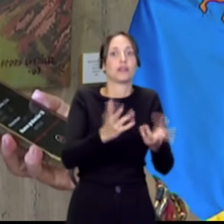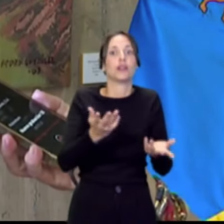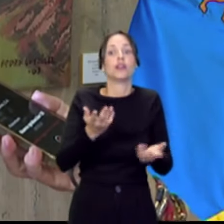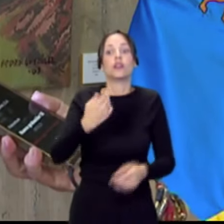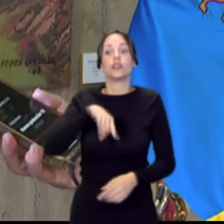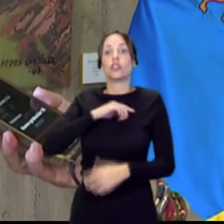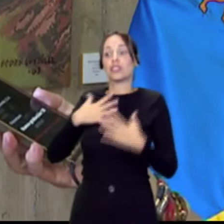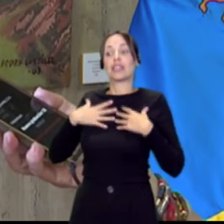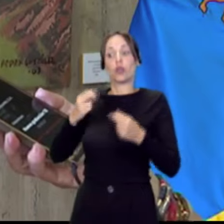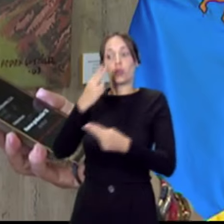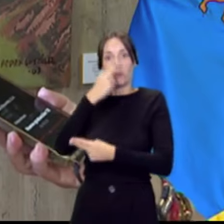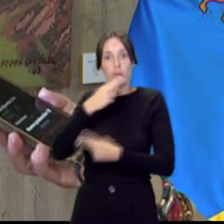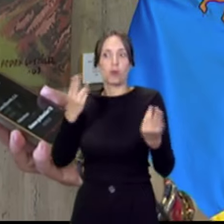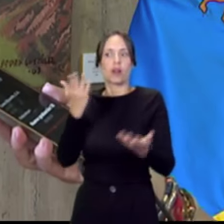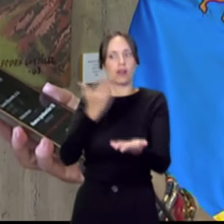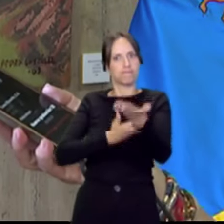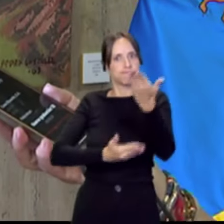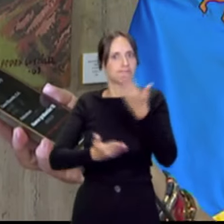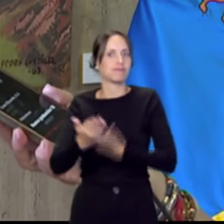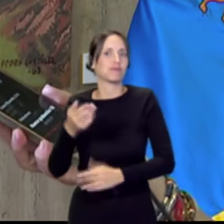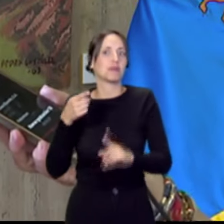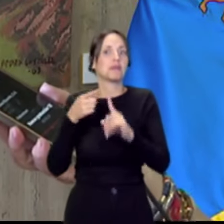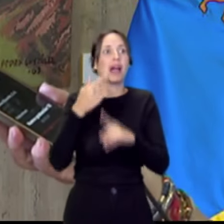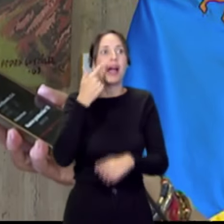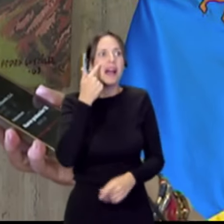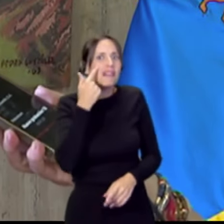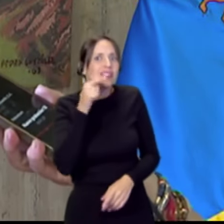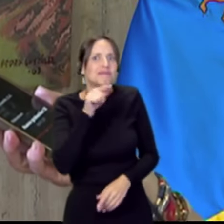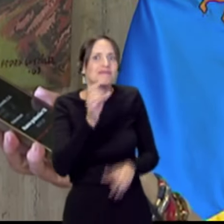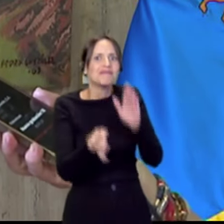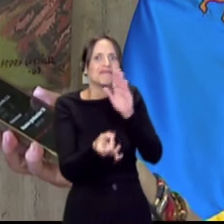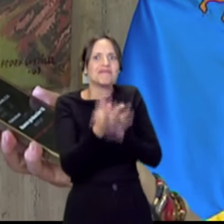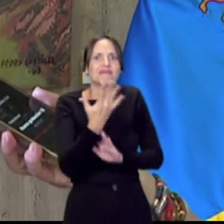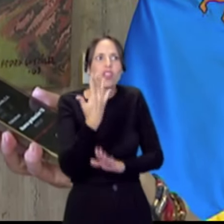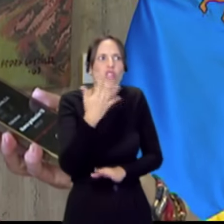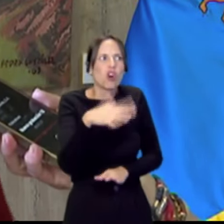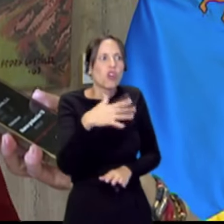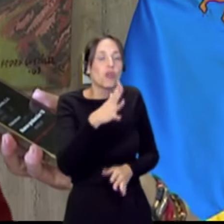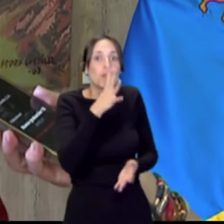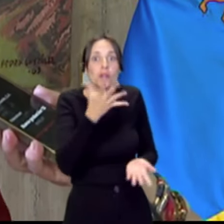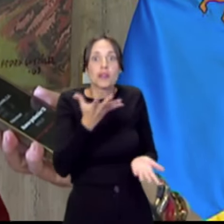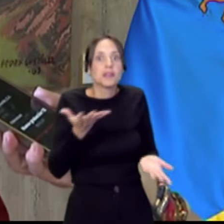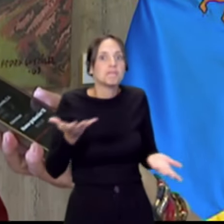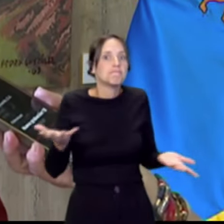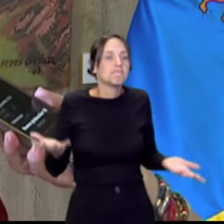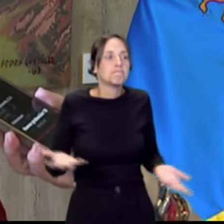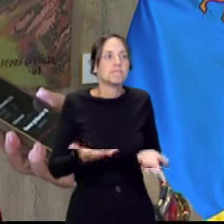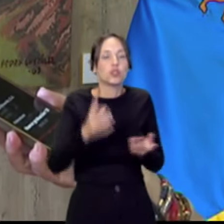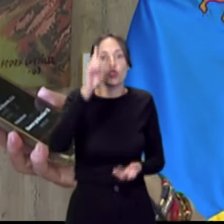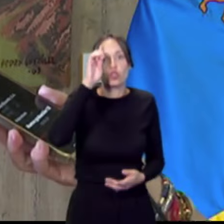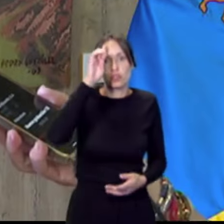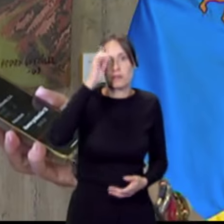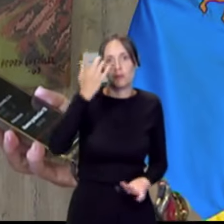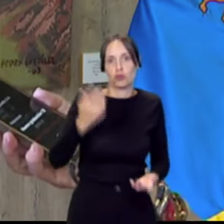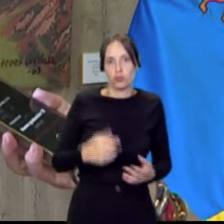Salud Pública para intentar saber dónde está el origen, porque no, en este momento no lo